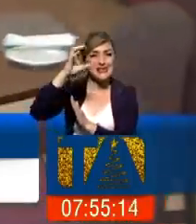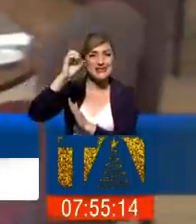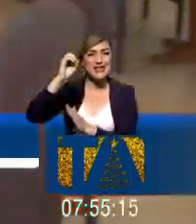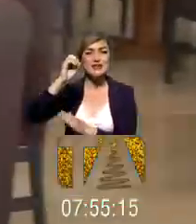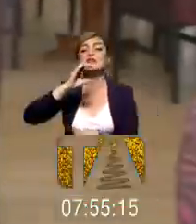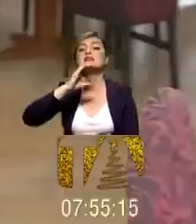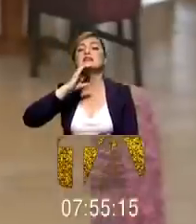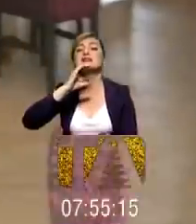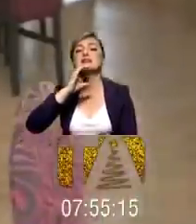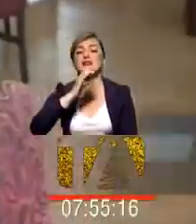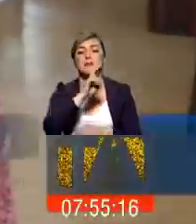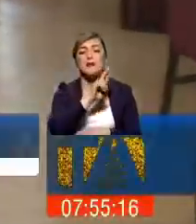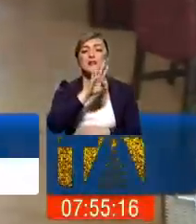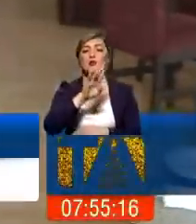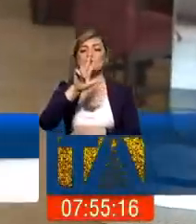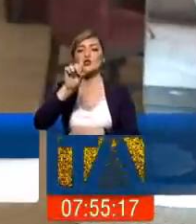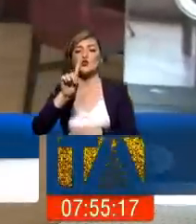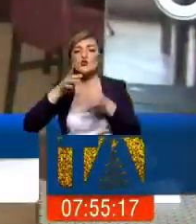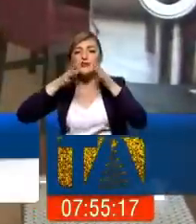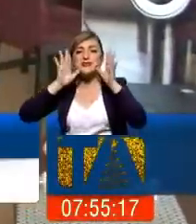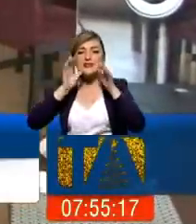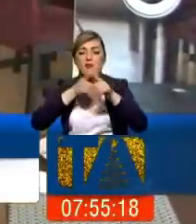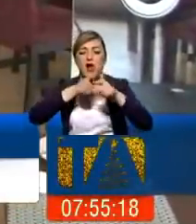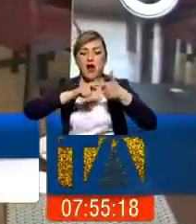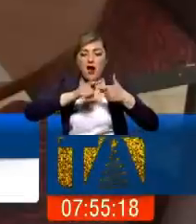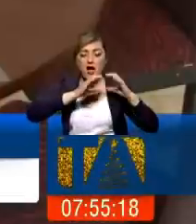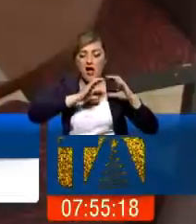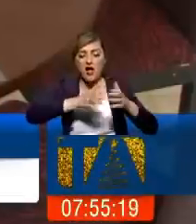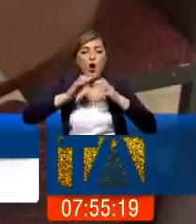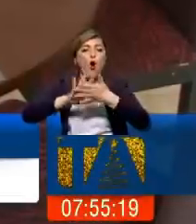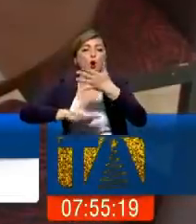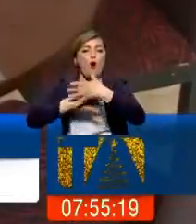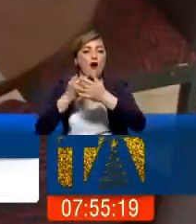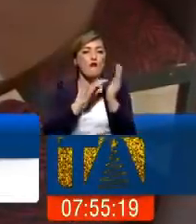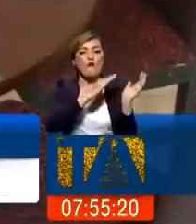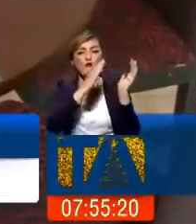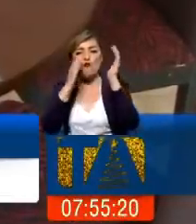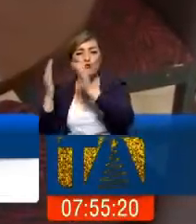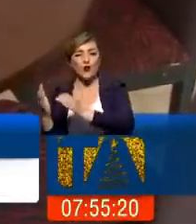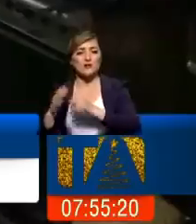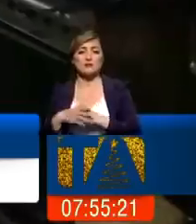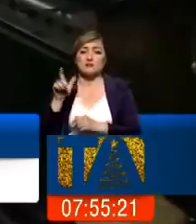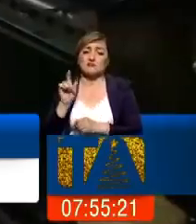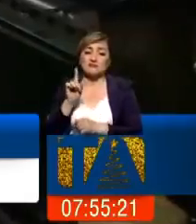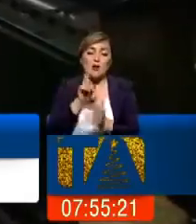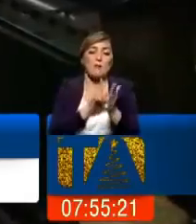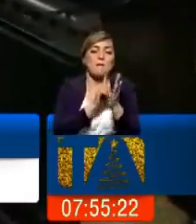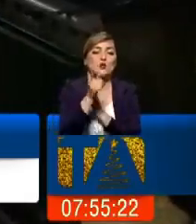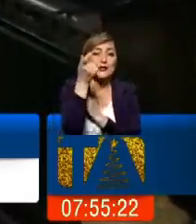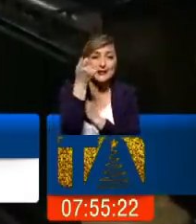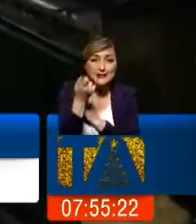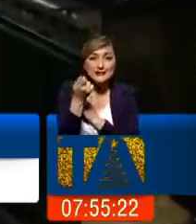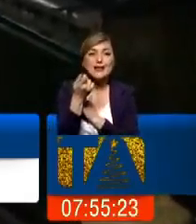cenas divididas entre el 24 y 31 de diciembre en diferentes horarios, asegura que sus clientes incluso ya habían